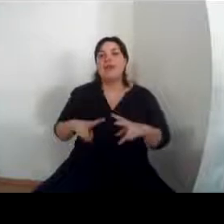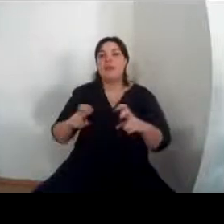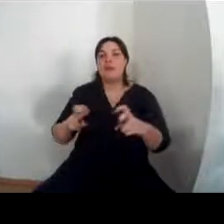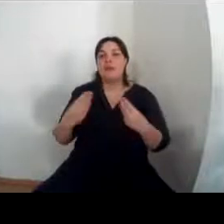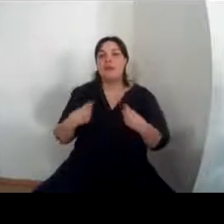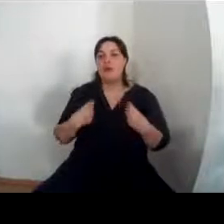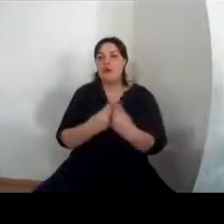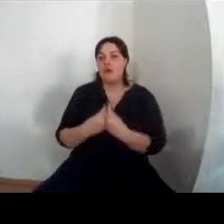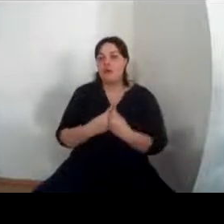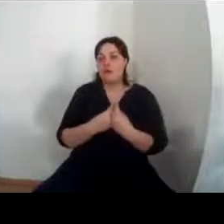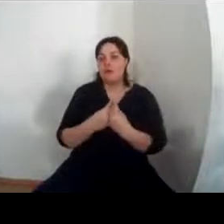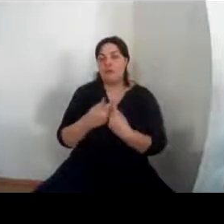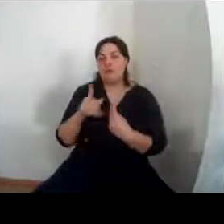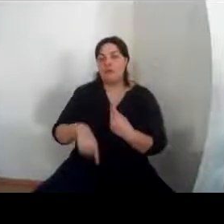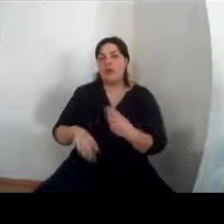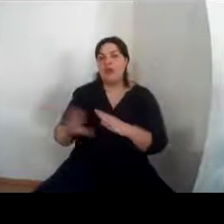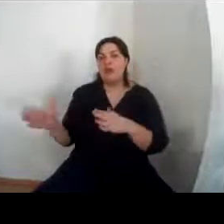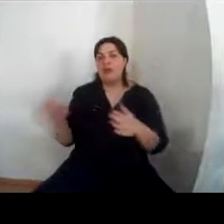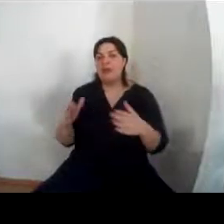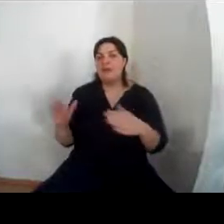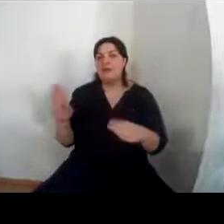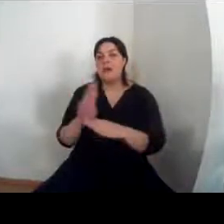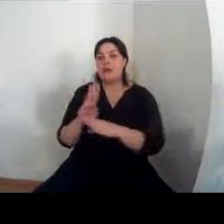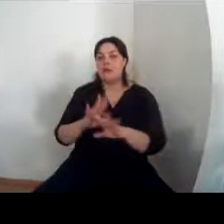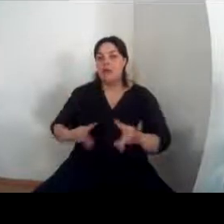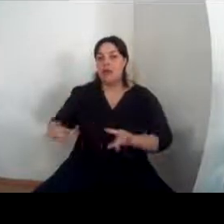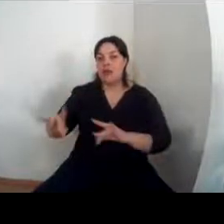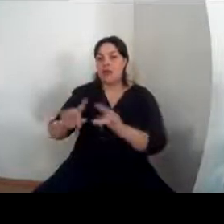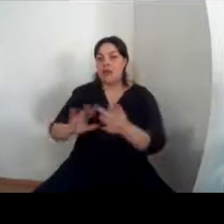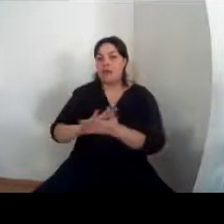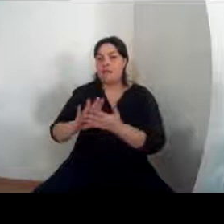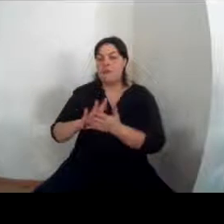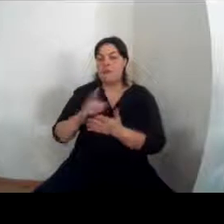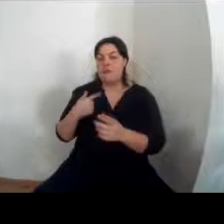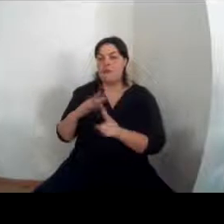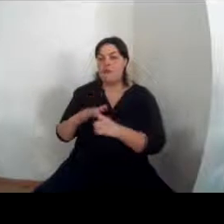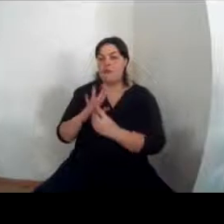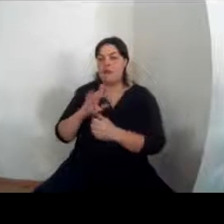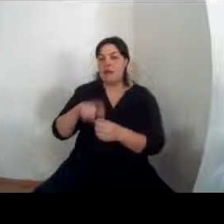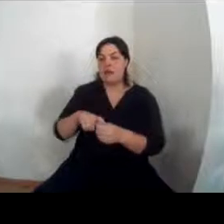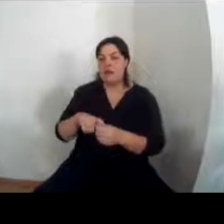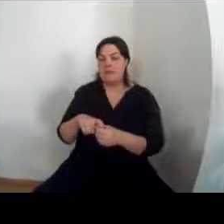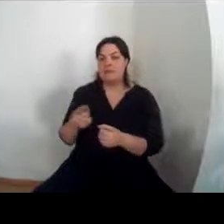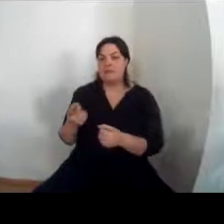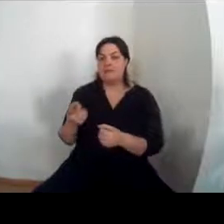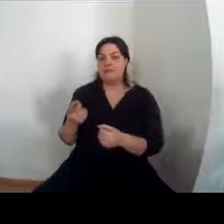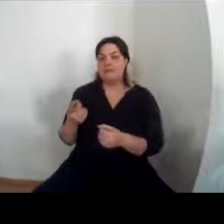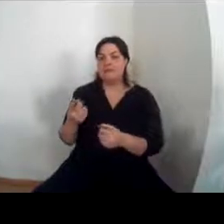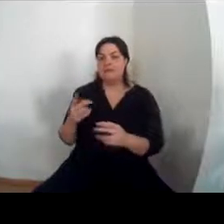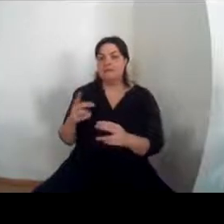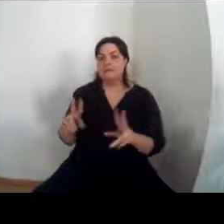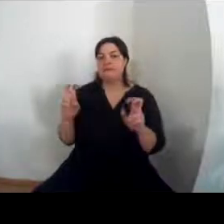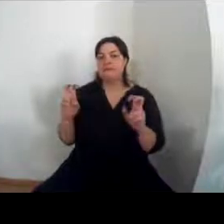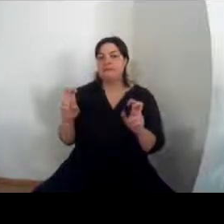etapa en el Parlamento Regional tuve ocasión de participar en lo que es